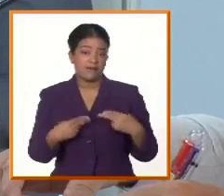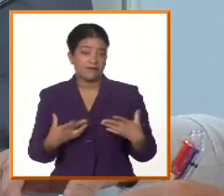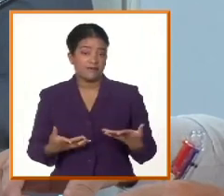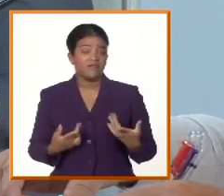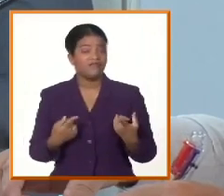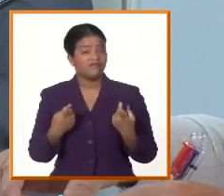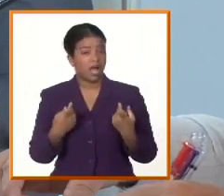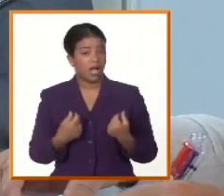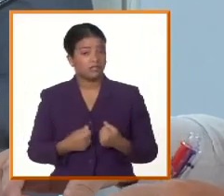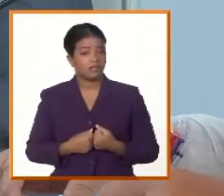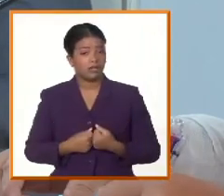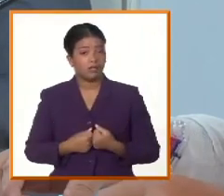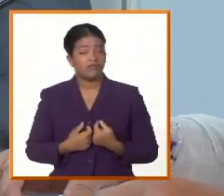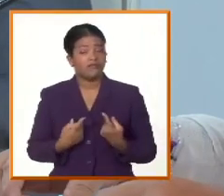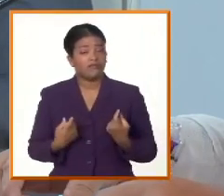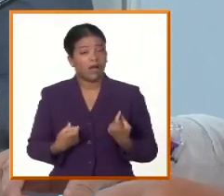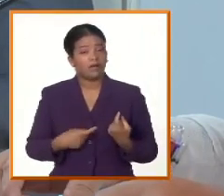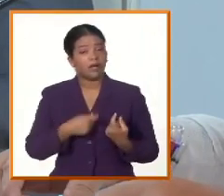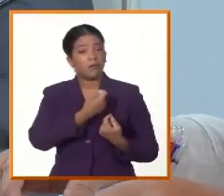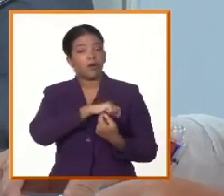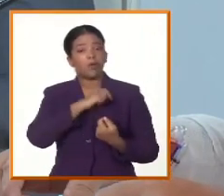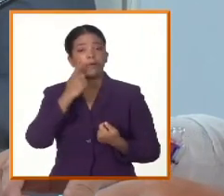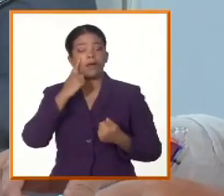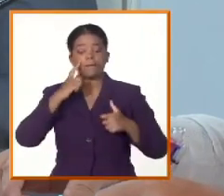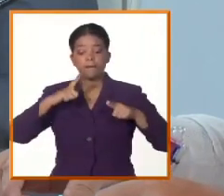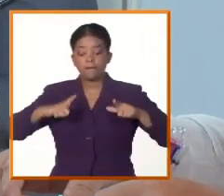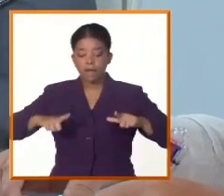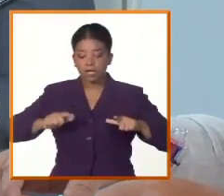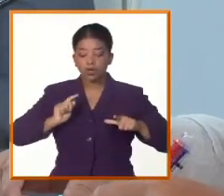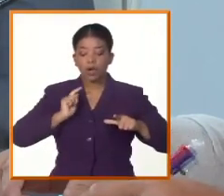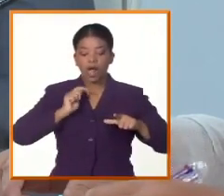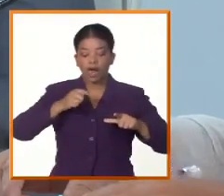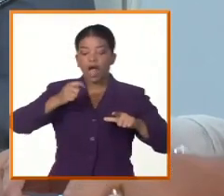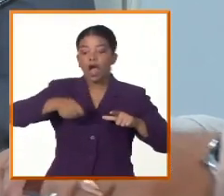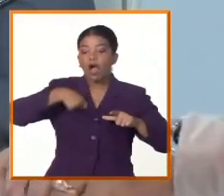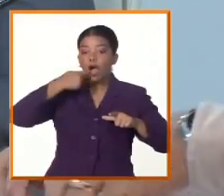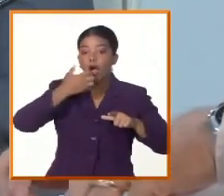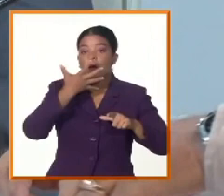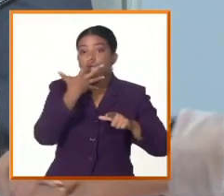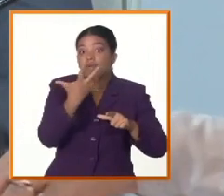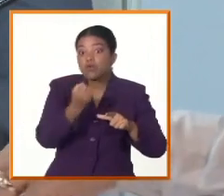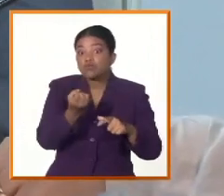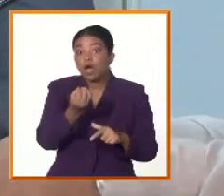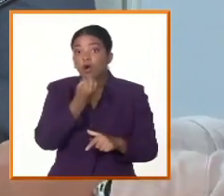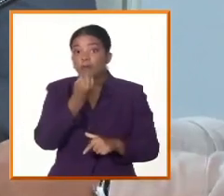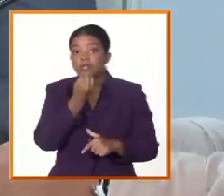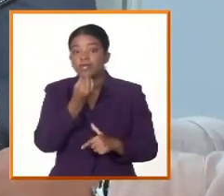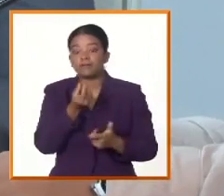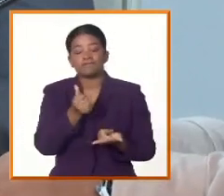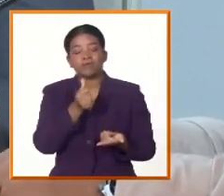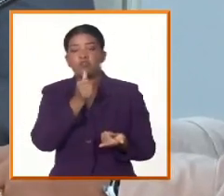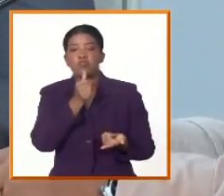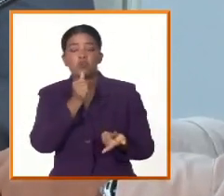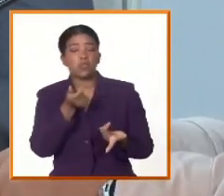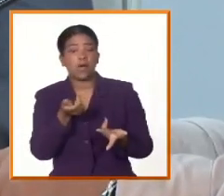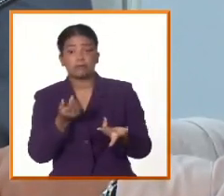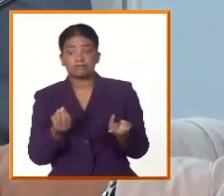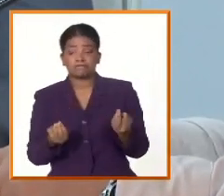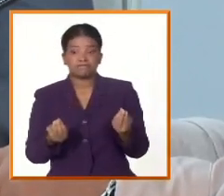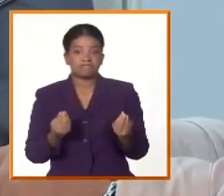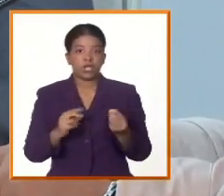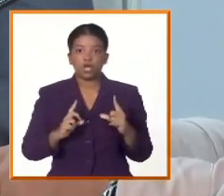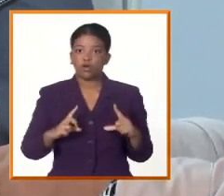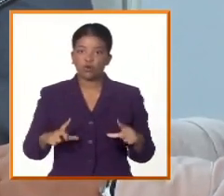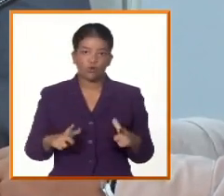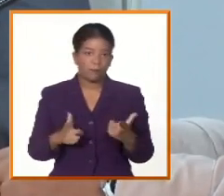cubano no vea el plato con la comida suficiente y sobre todo la comida que le gusta va a dudar de todos estos conceptos derechos soberanía y de estrategia